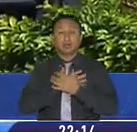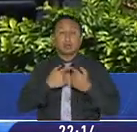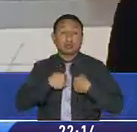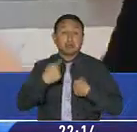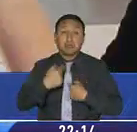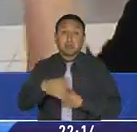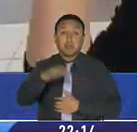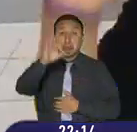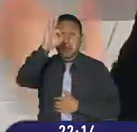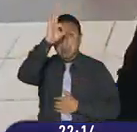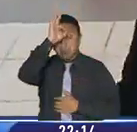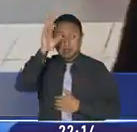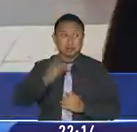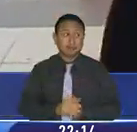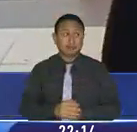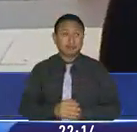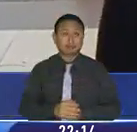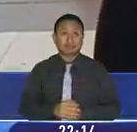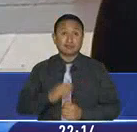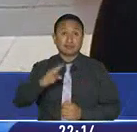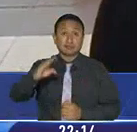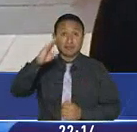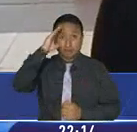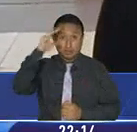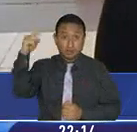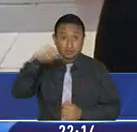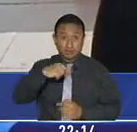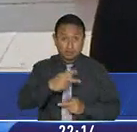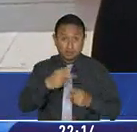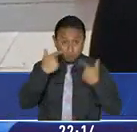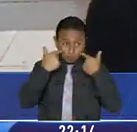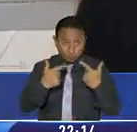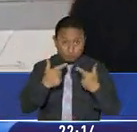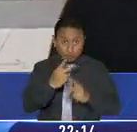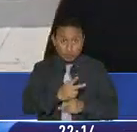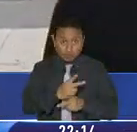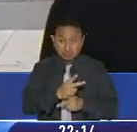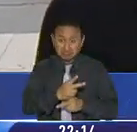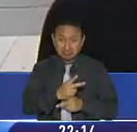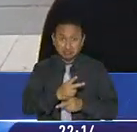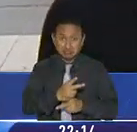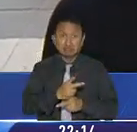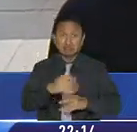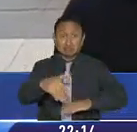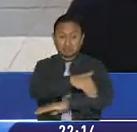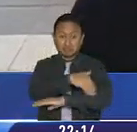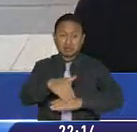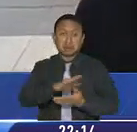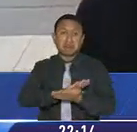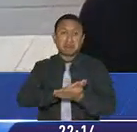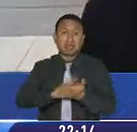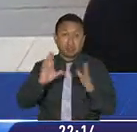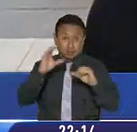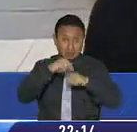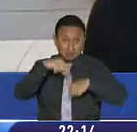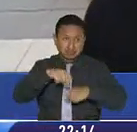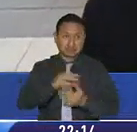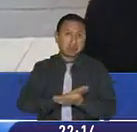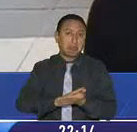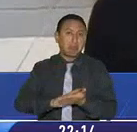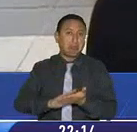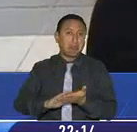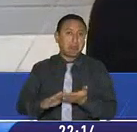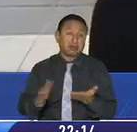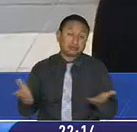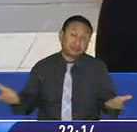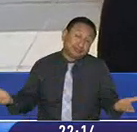regresa. Tampoco hay policías que vengan a resguardar. Y como estas calles son vacías en las noches,